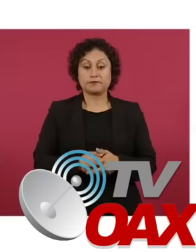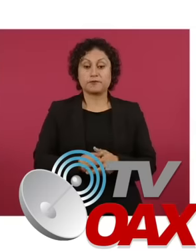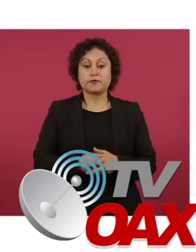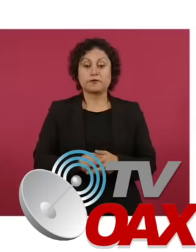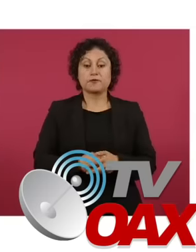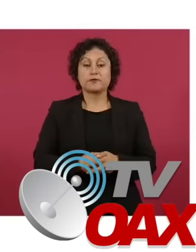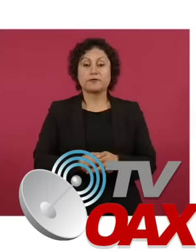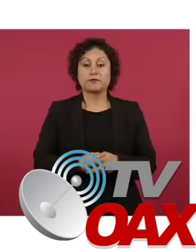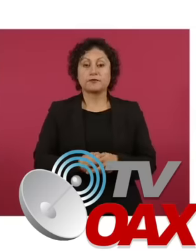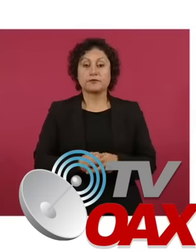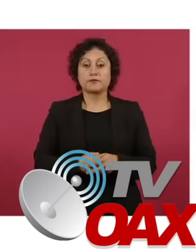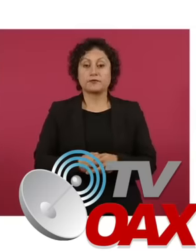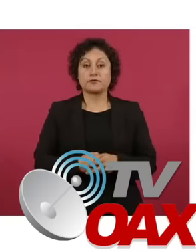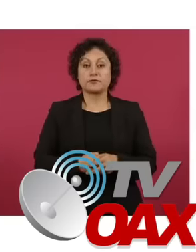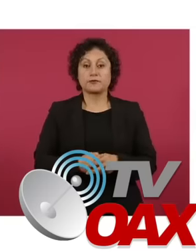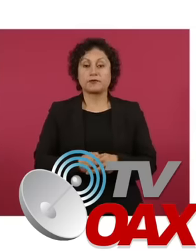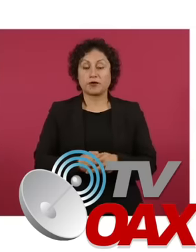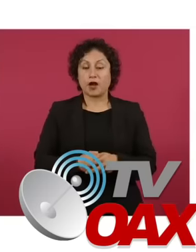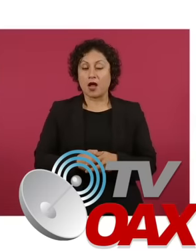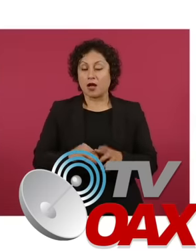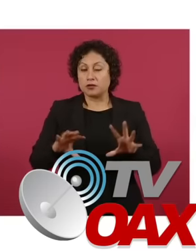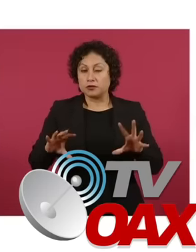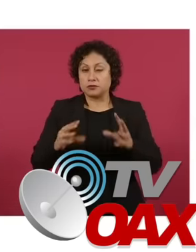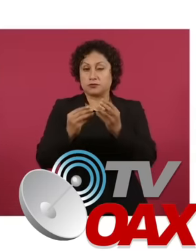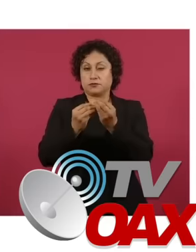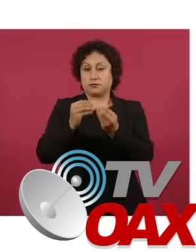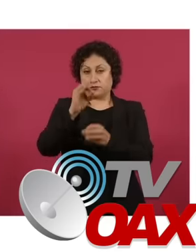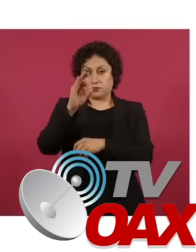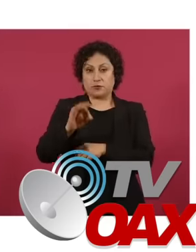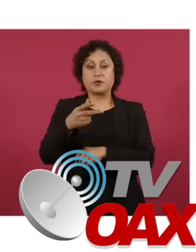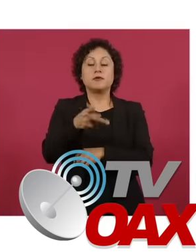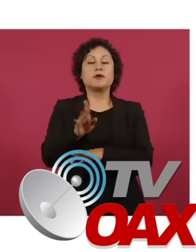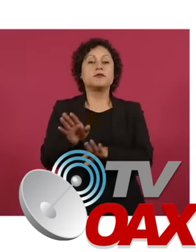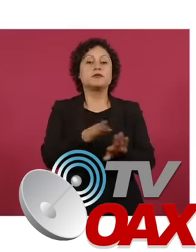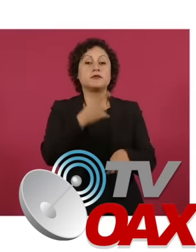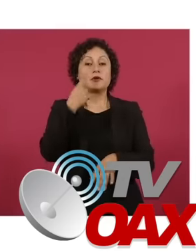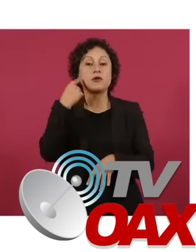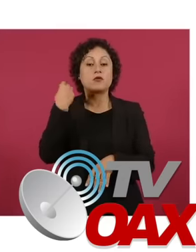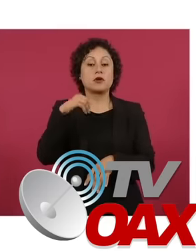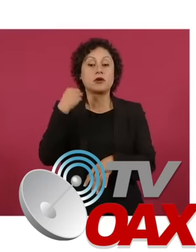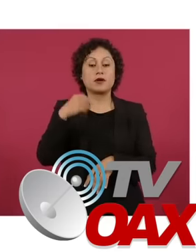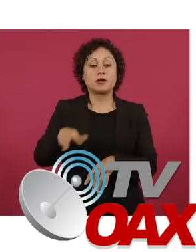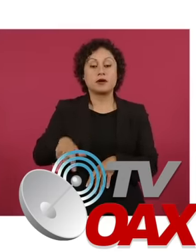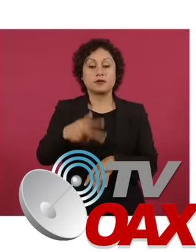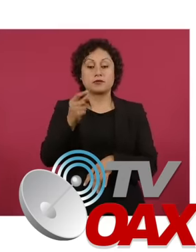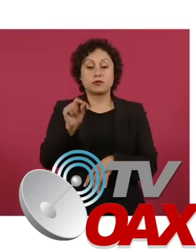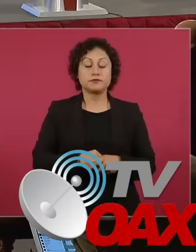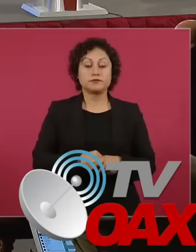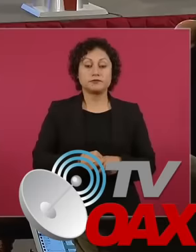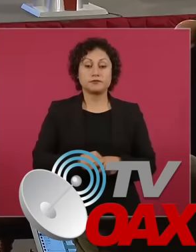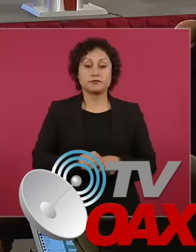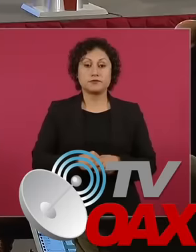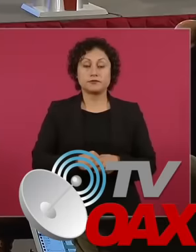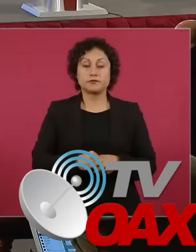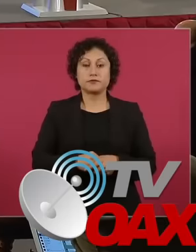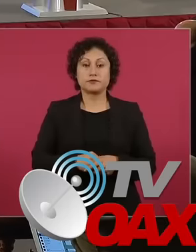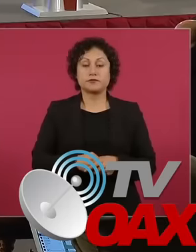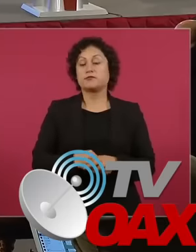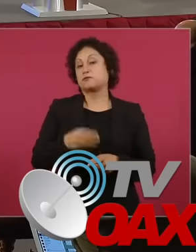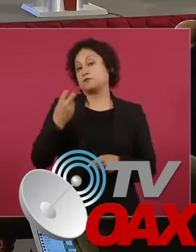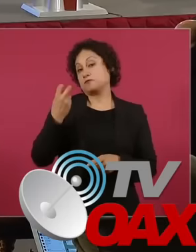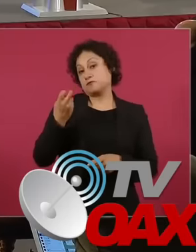promedio es el que da 6, pero Oaxaca 13.1, Tabasco 11.5. Así